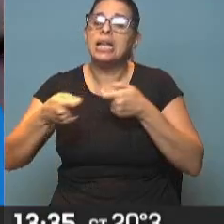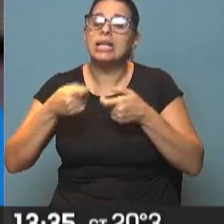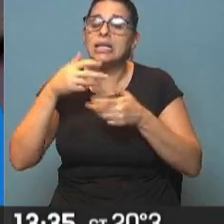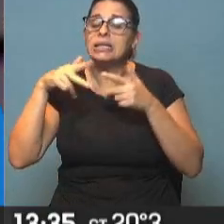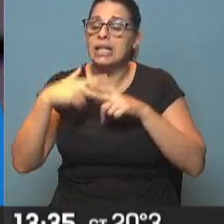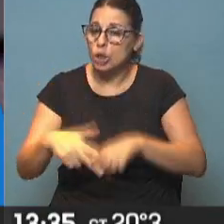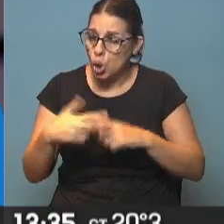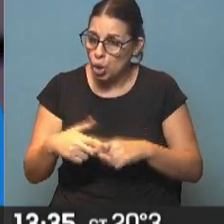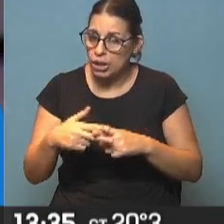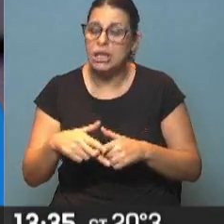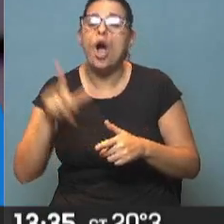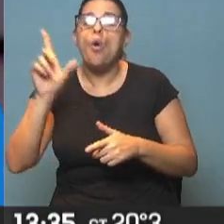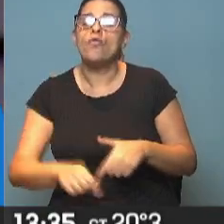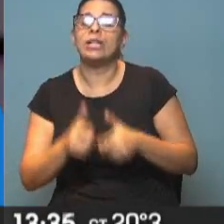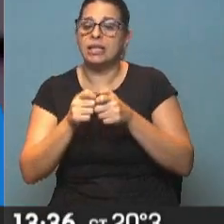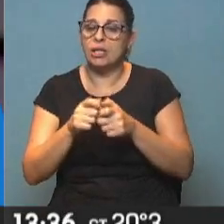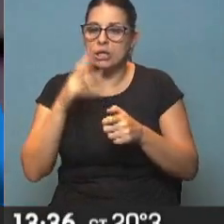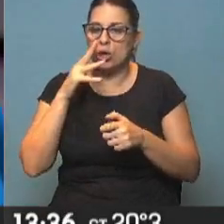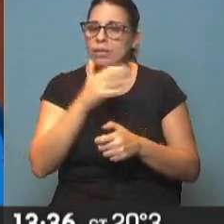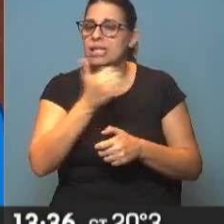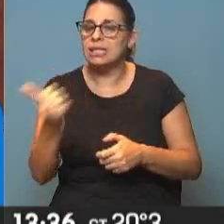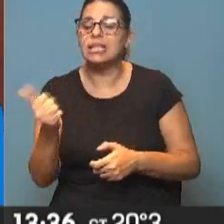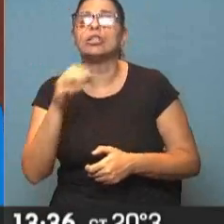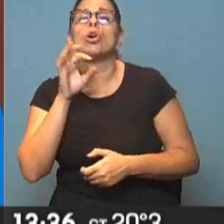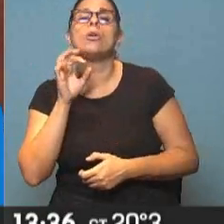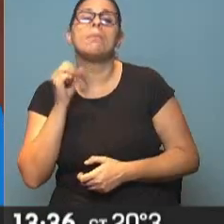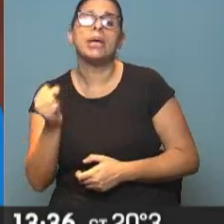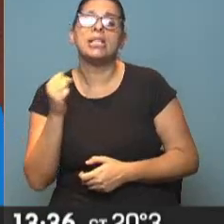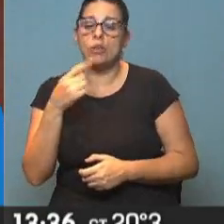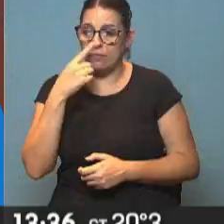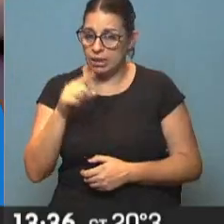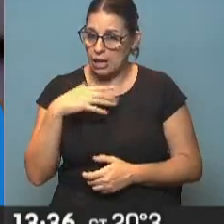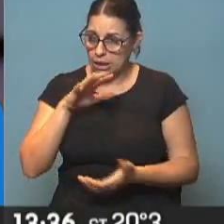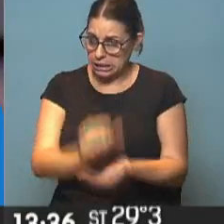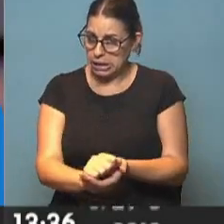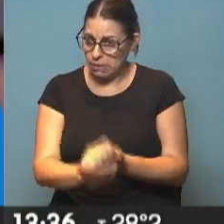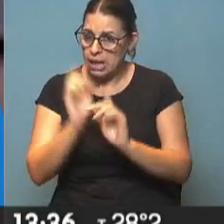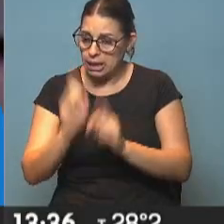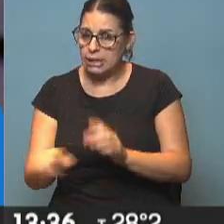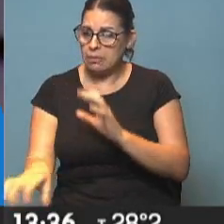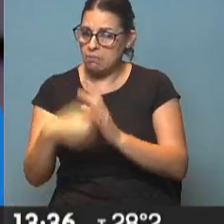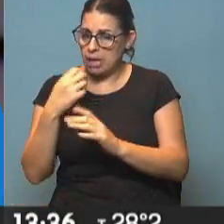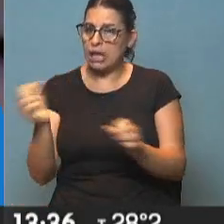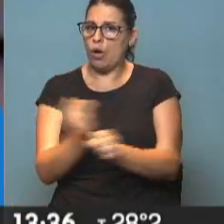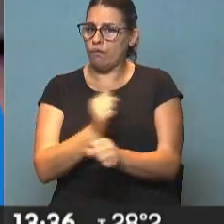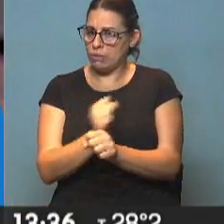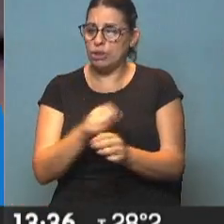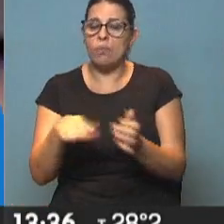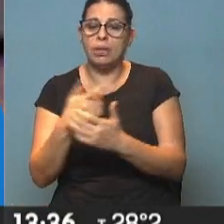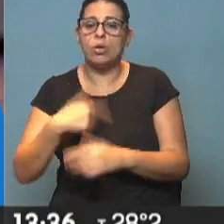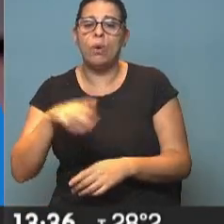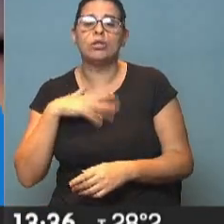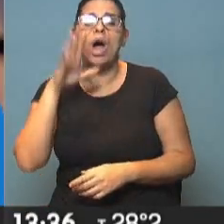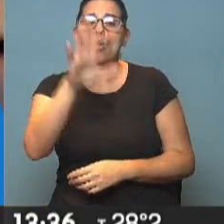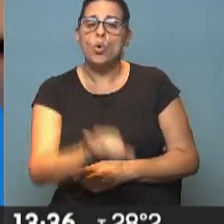oferta de un celular a un precio de 5 mil 600 pesos finales y lo reserve incluso me enviaron un mail de confirmación pero cuando lo voy a